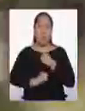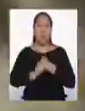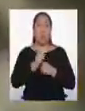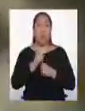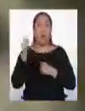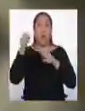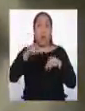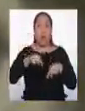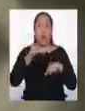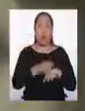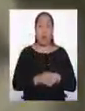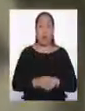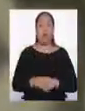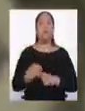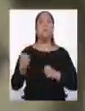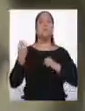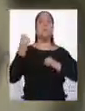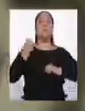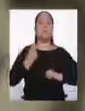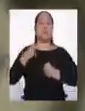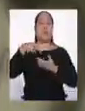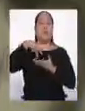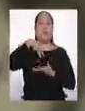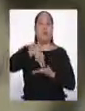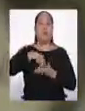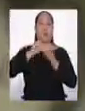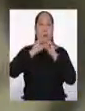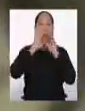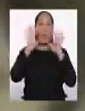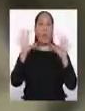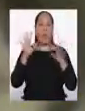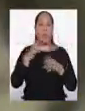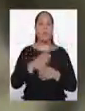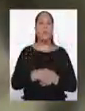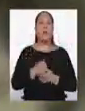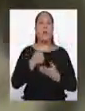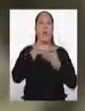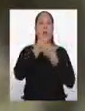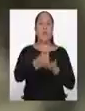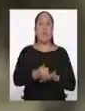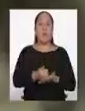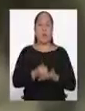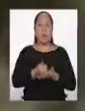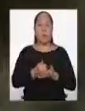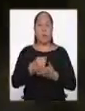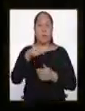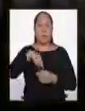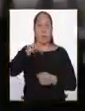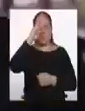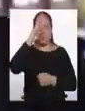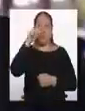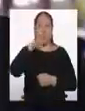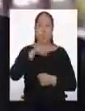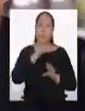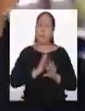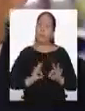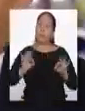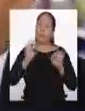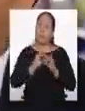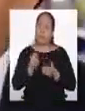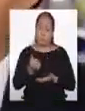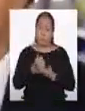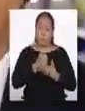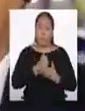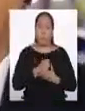de una manera enérgica y una manera clara para los intereses del Perú, ¿no? Fue, repito, un sesgo que nos favoreció. Pero lo